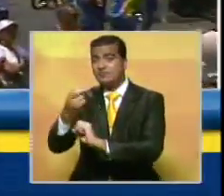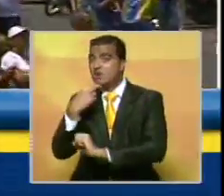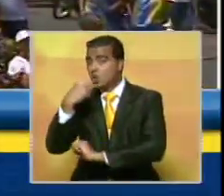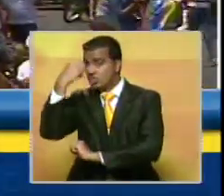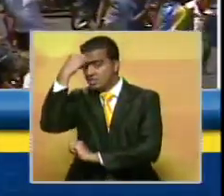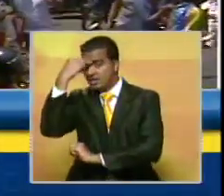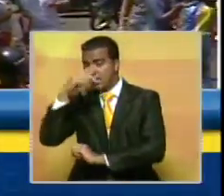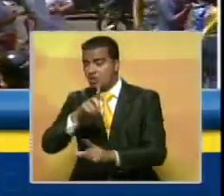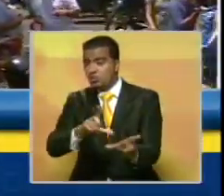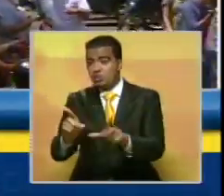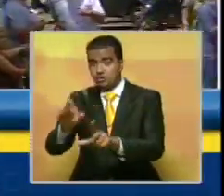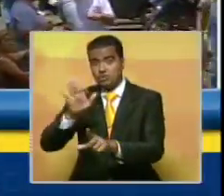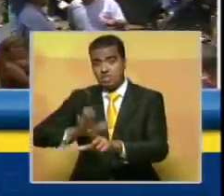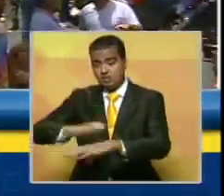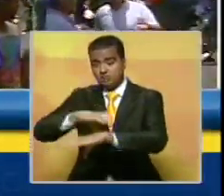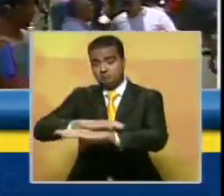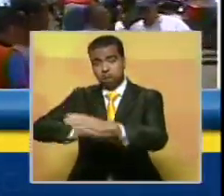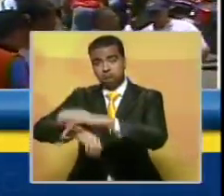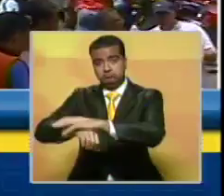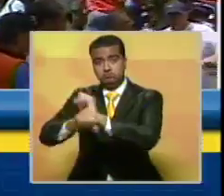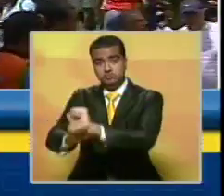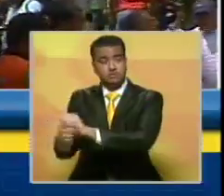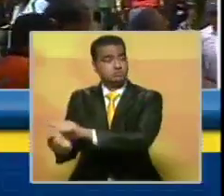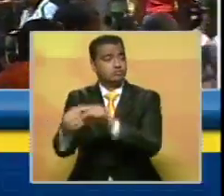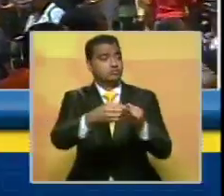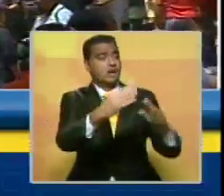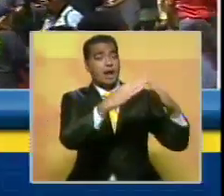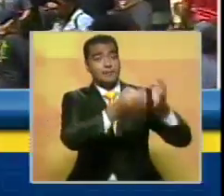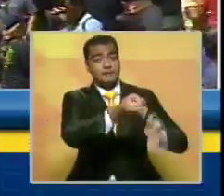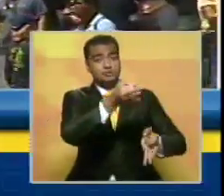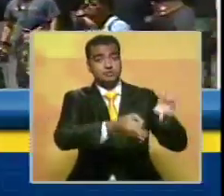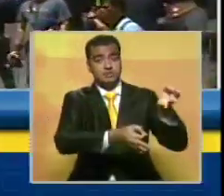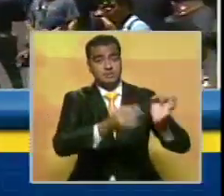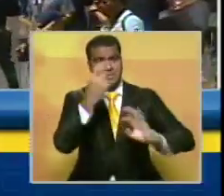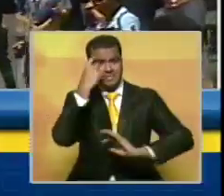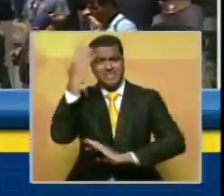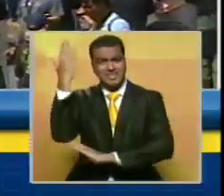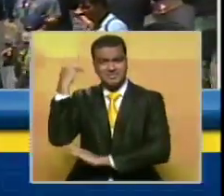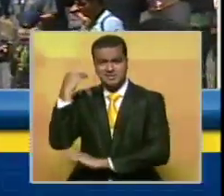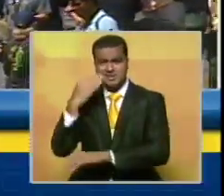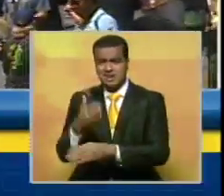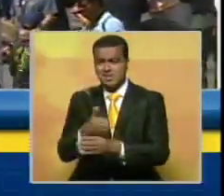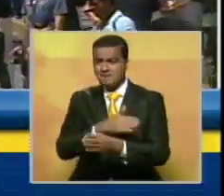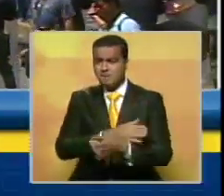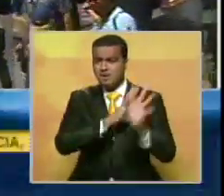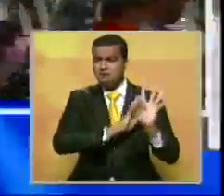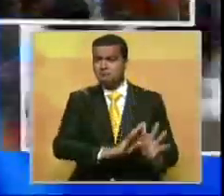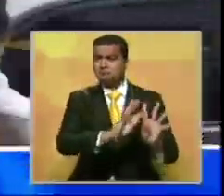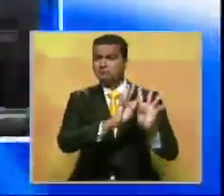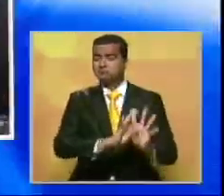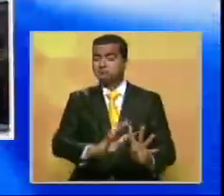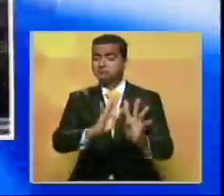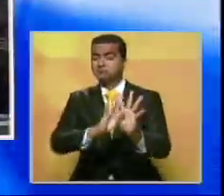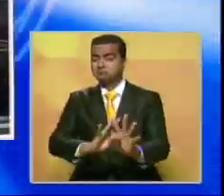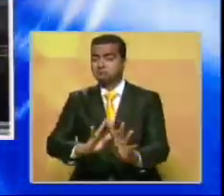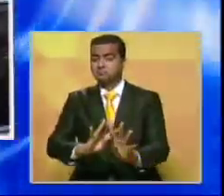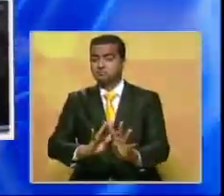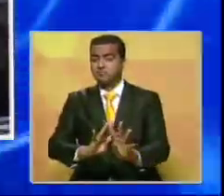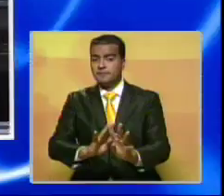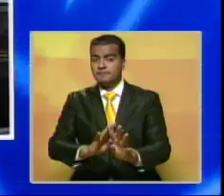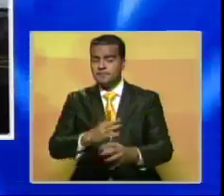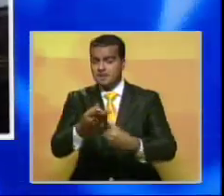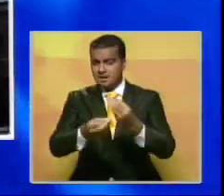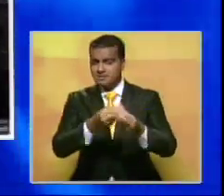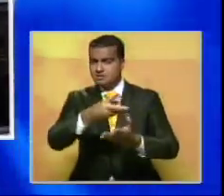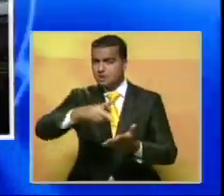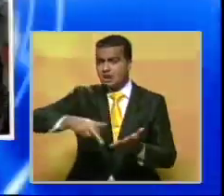Teques, lugar donde habría pasado la noche. Recordemos que el día de ayer, después de la movilización que se realizara